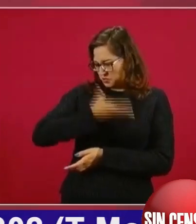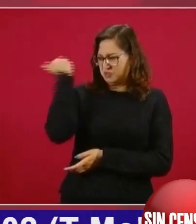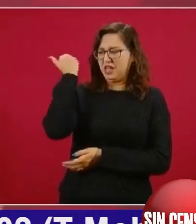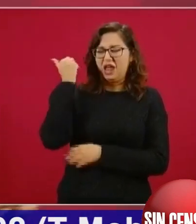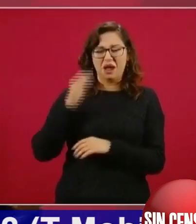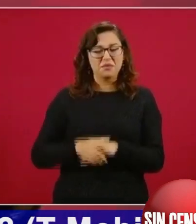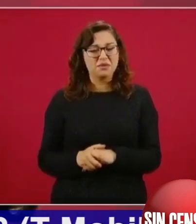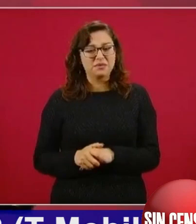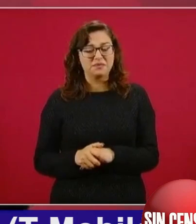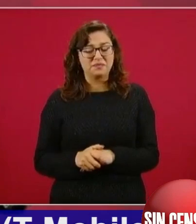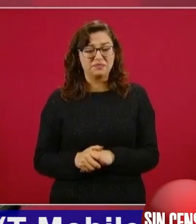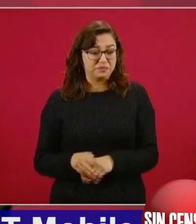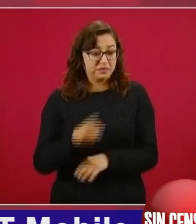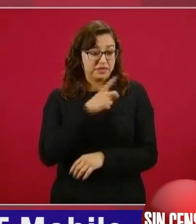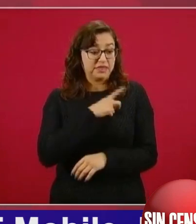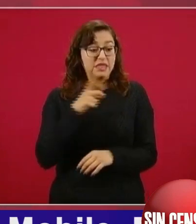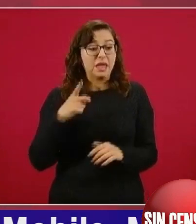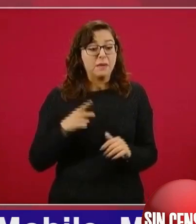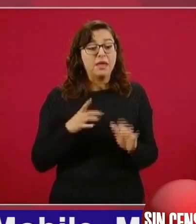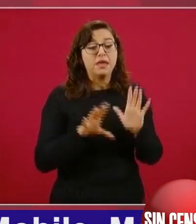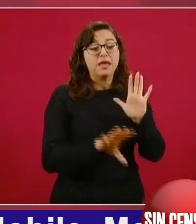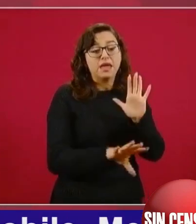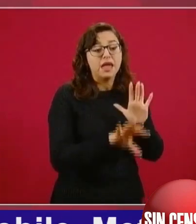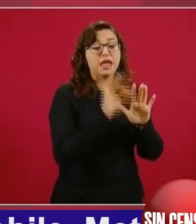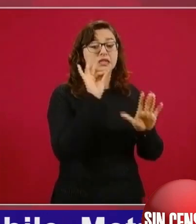pues gente que tenga